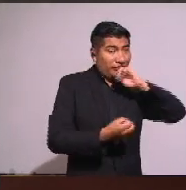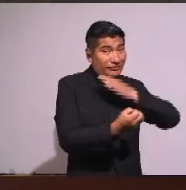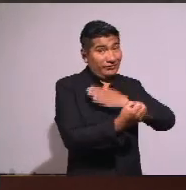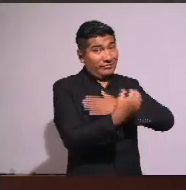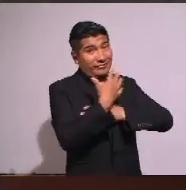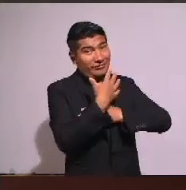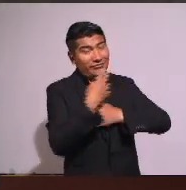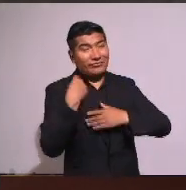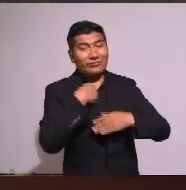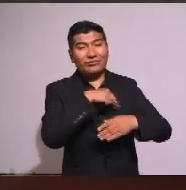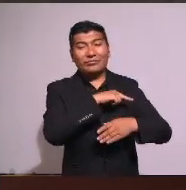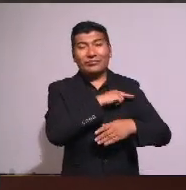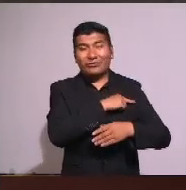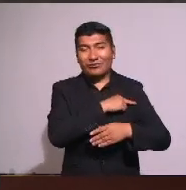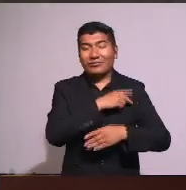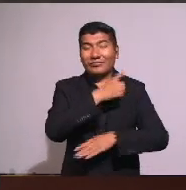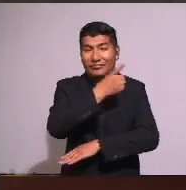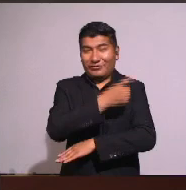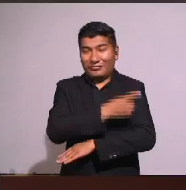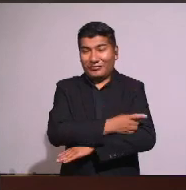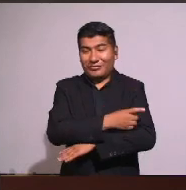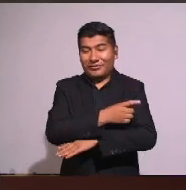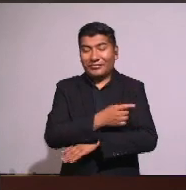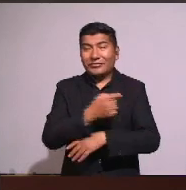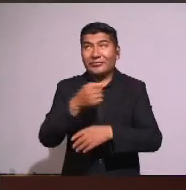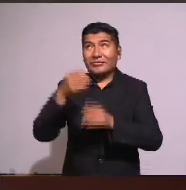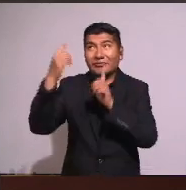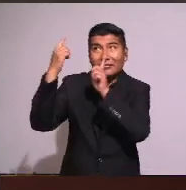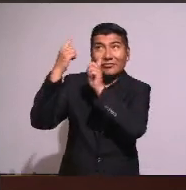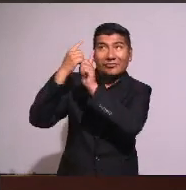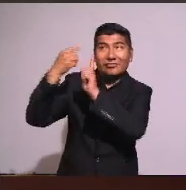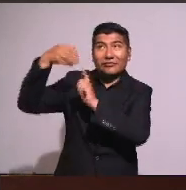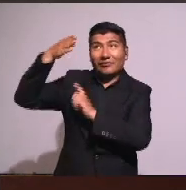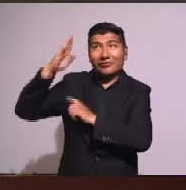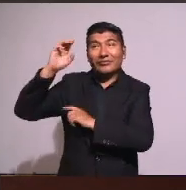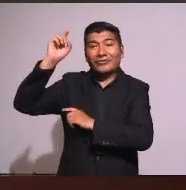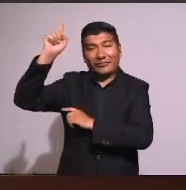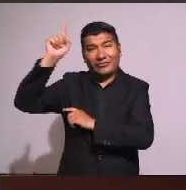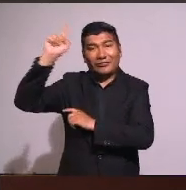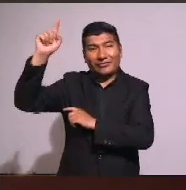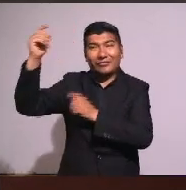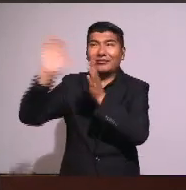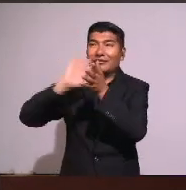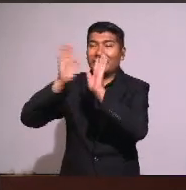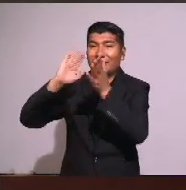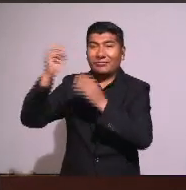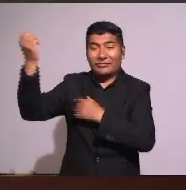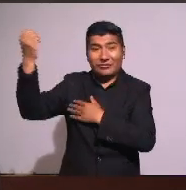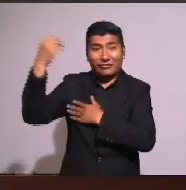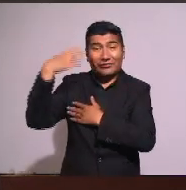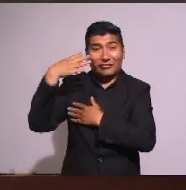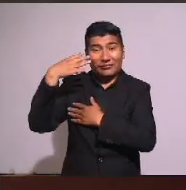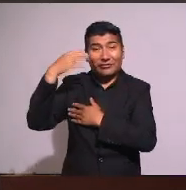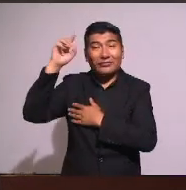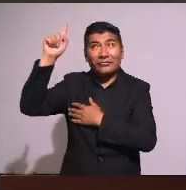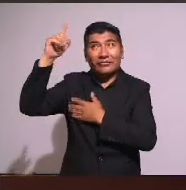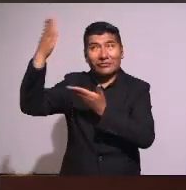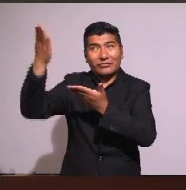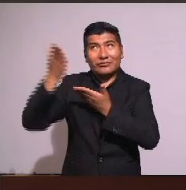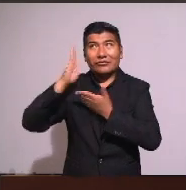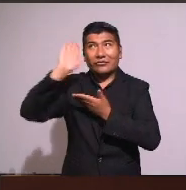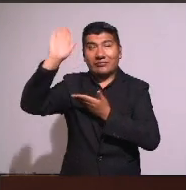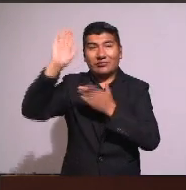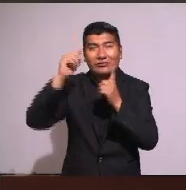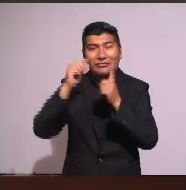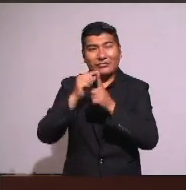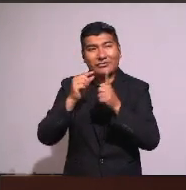invita a celebrar y encontrarnos con Dios que nos habla, que nos ofrece su